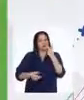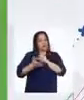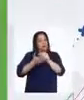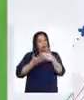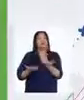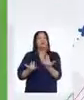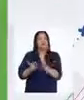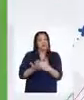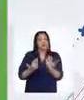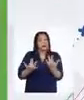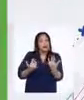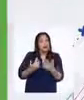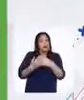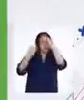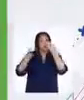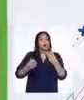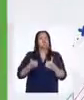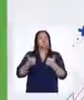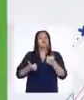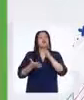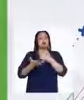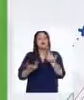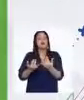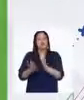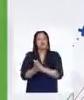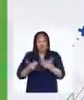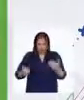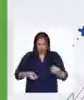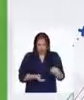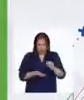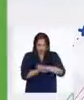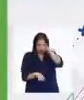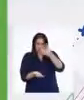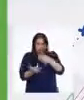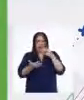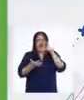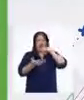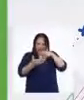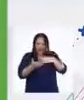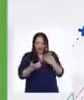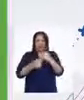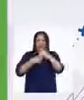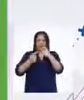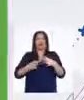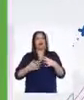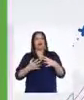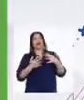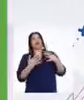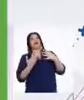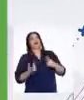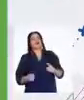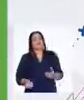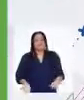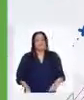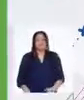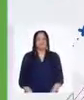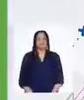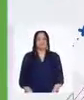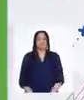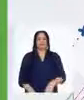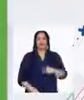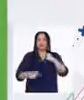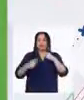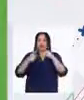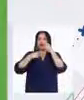que ya acabe el colegio, o sea, ¿qué vas a estudiar? Toma, acá hay información, acá hay un típico, acá hay folletos, etc, etc.